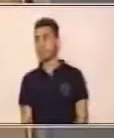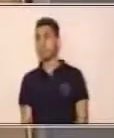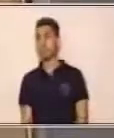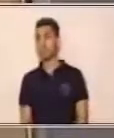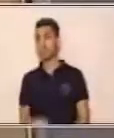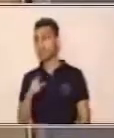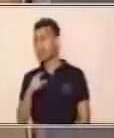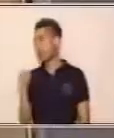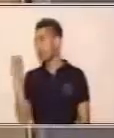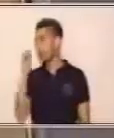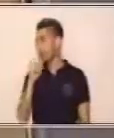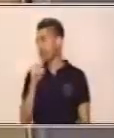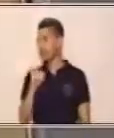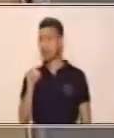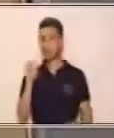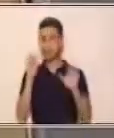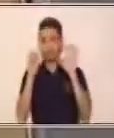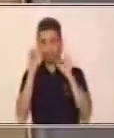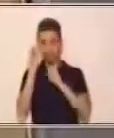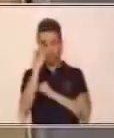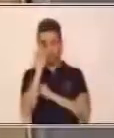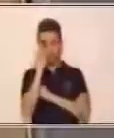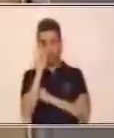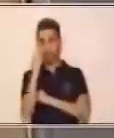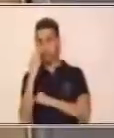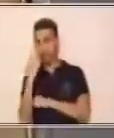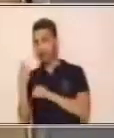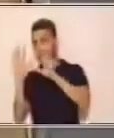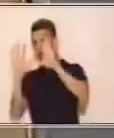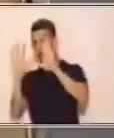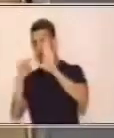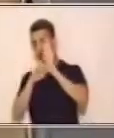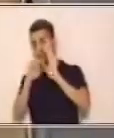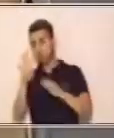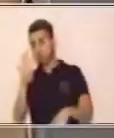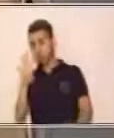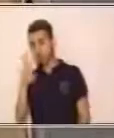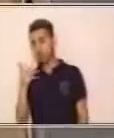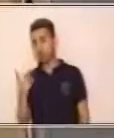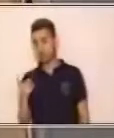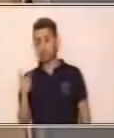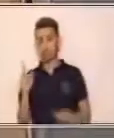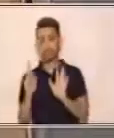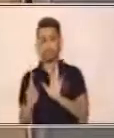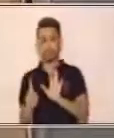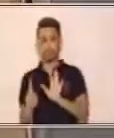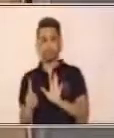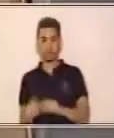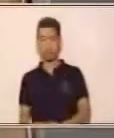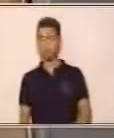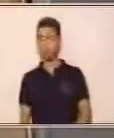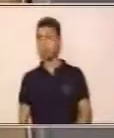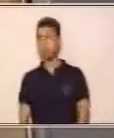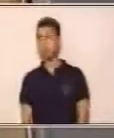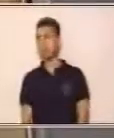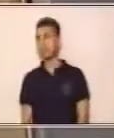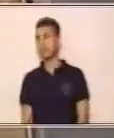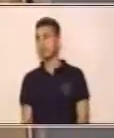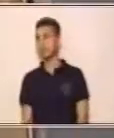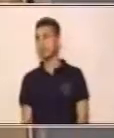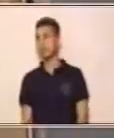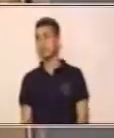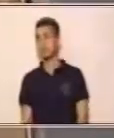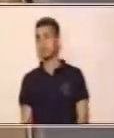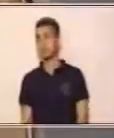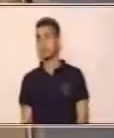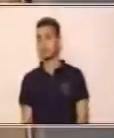Entonces pasamos a la parte donde a 10 le quito 4, me va a quedar un 6, ¿sí? A 10 le quito 4, me va a